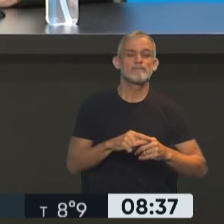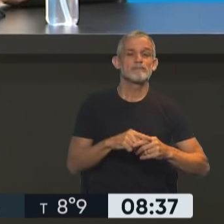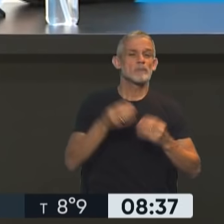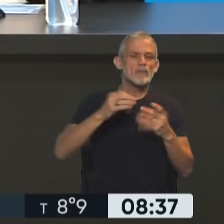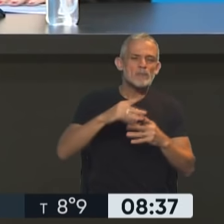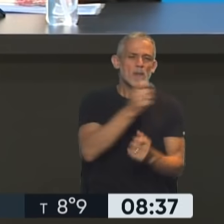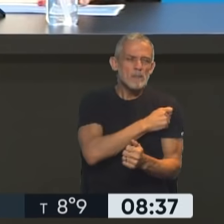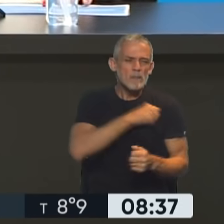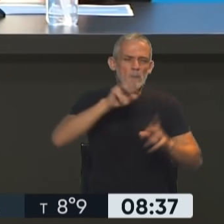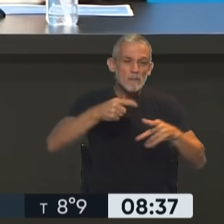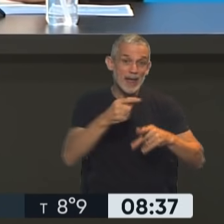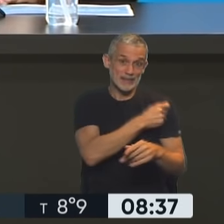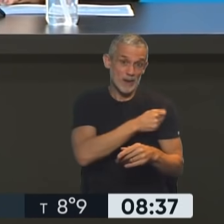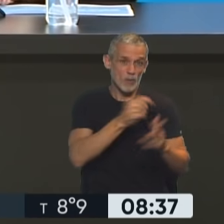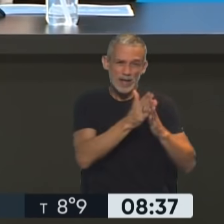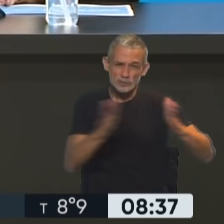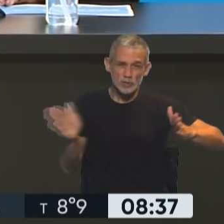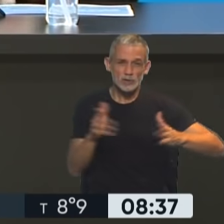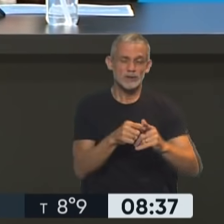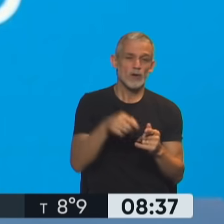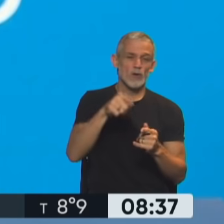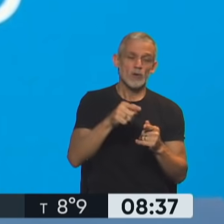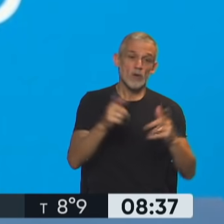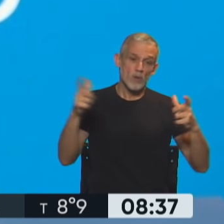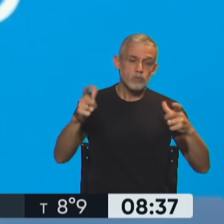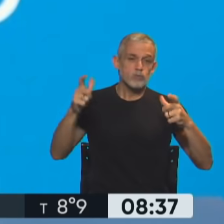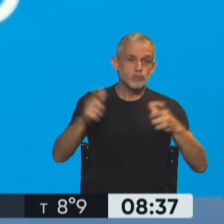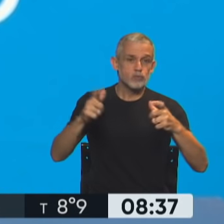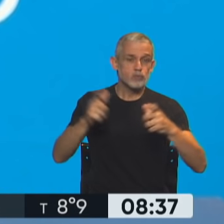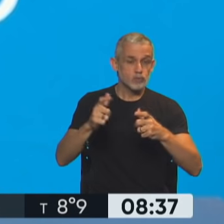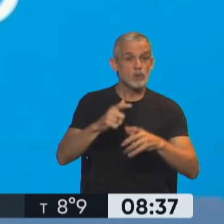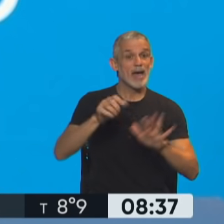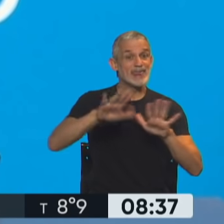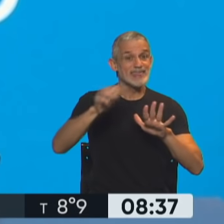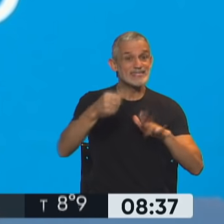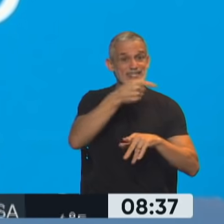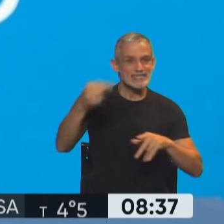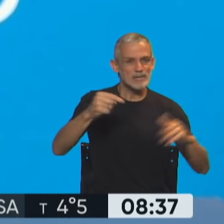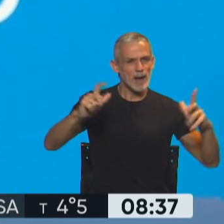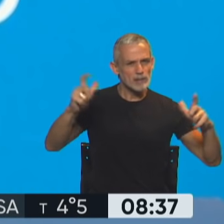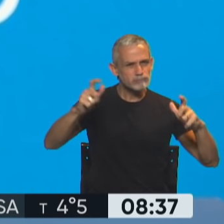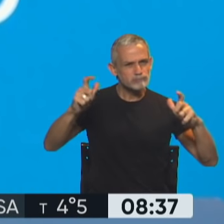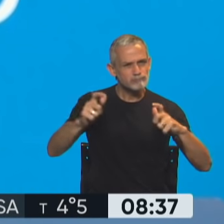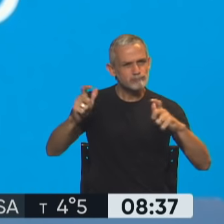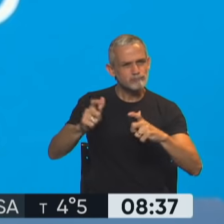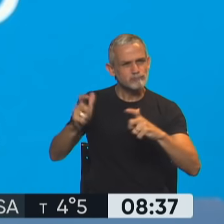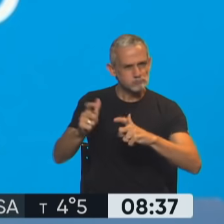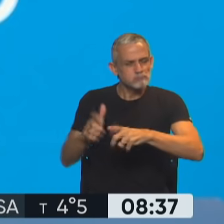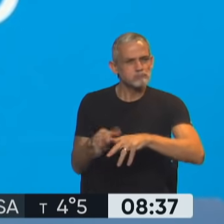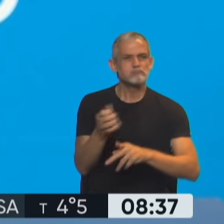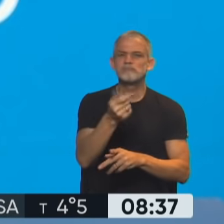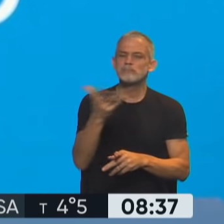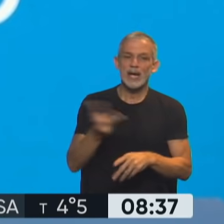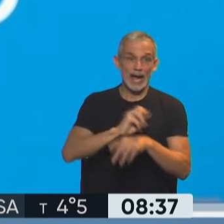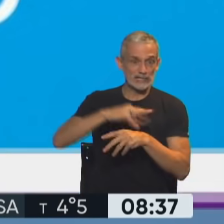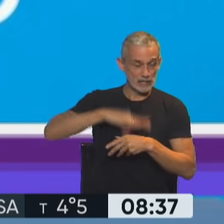de vacunación. Tenemos un descenso sostenido, son 16 semanas consecutivas de descenso del número de